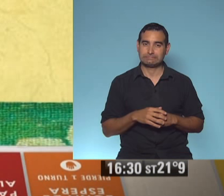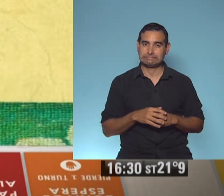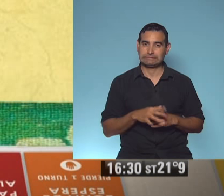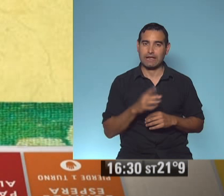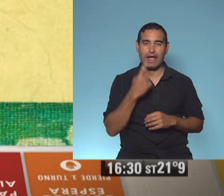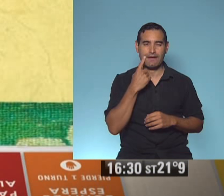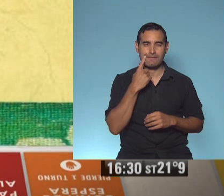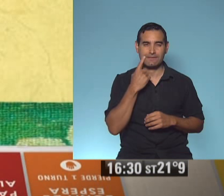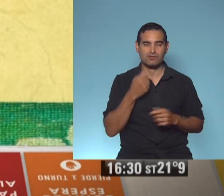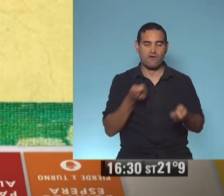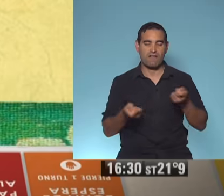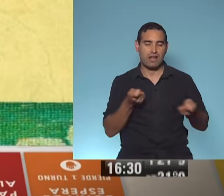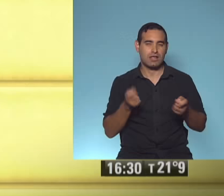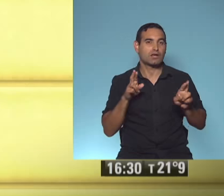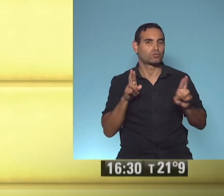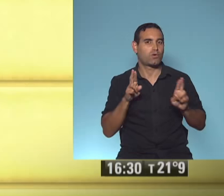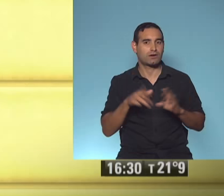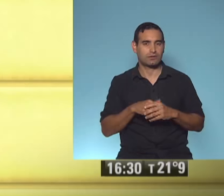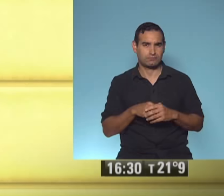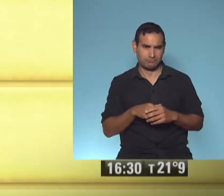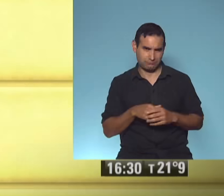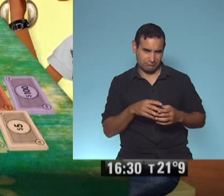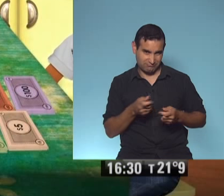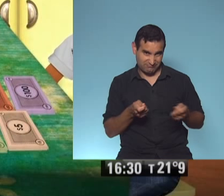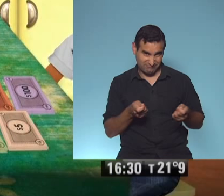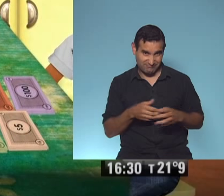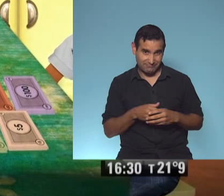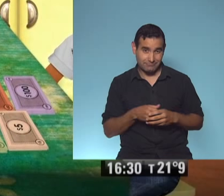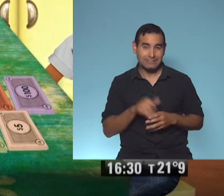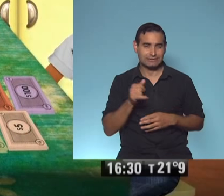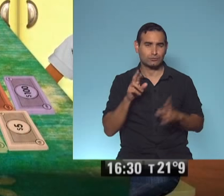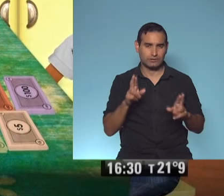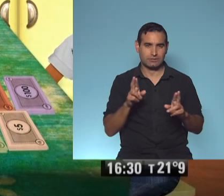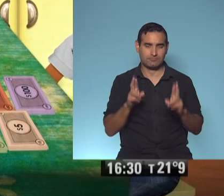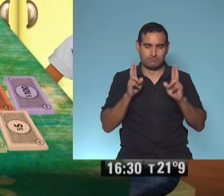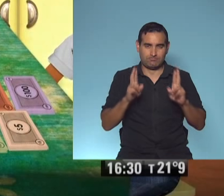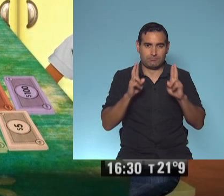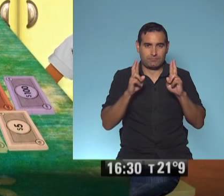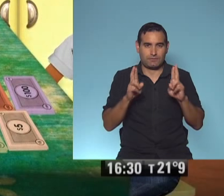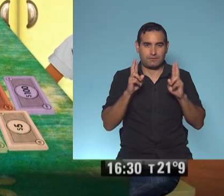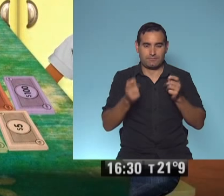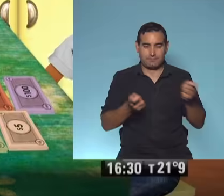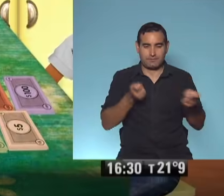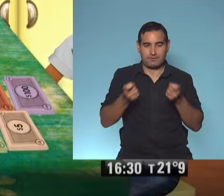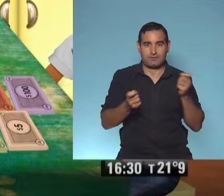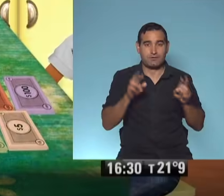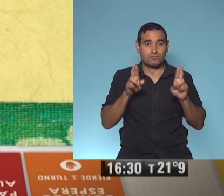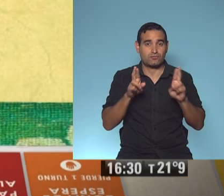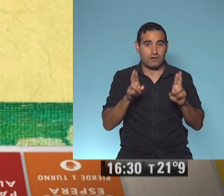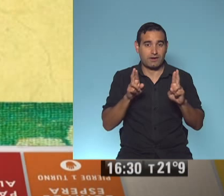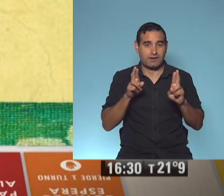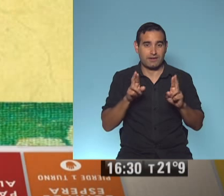Voy a hacer mi baile de la suerte. ¿Te parece? ¡Suerte! ¡Suerte! ¡Suerte para mí!